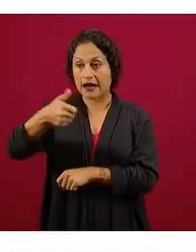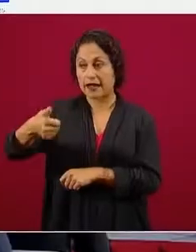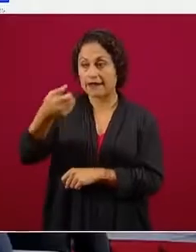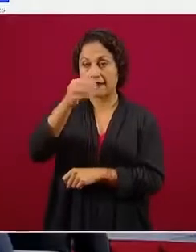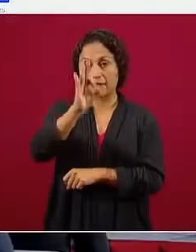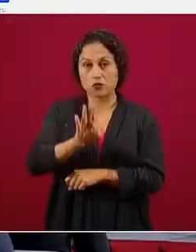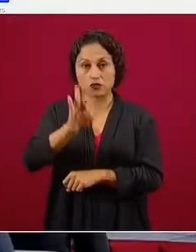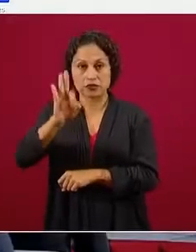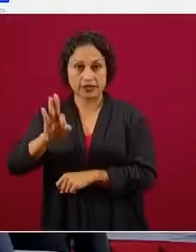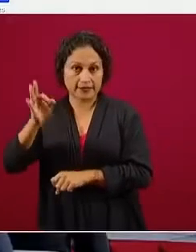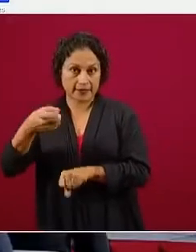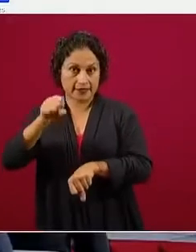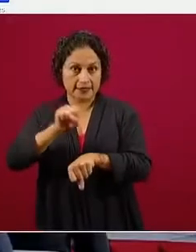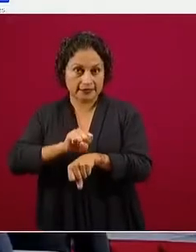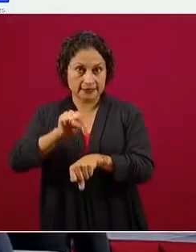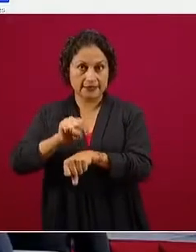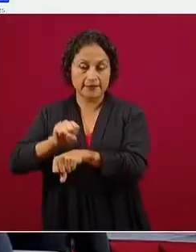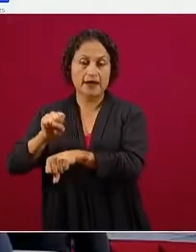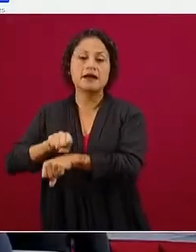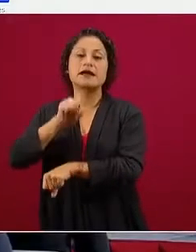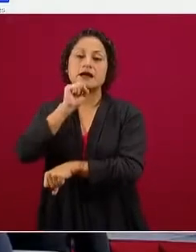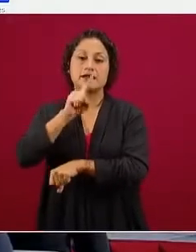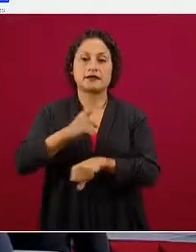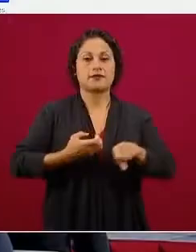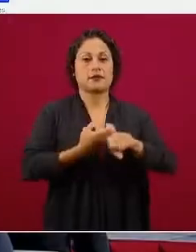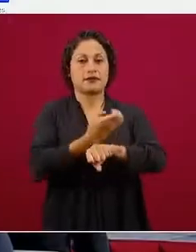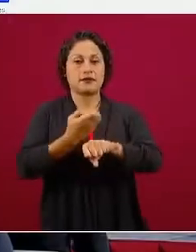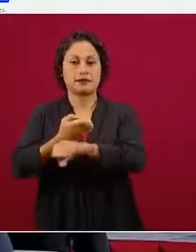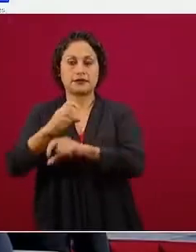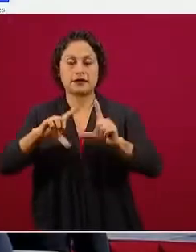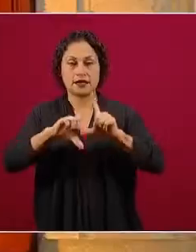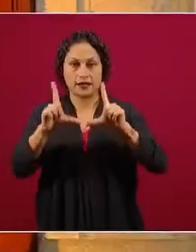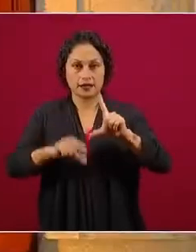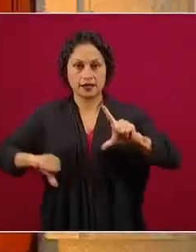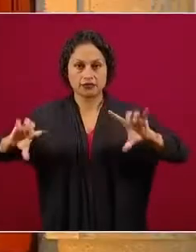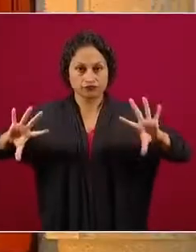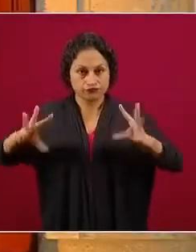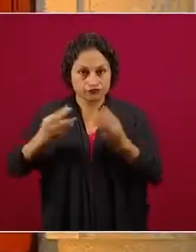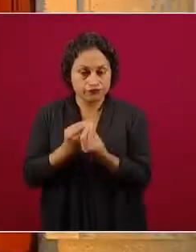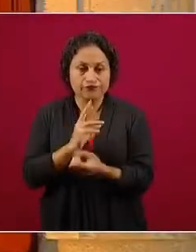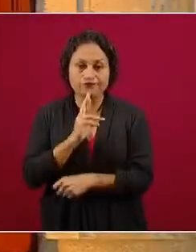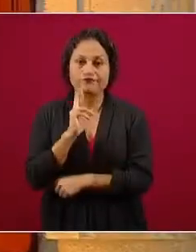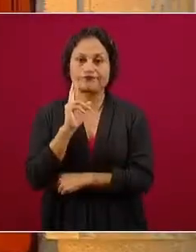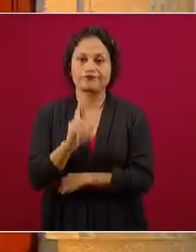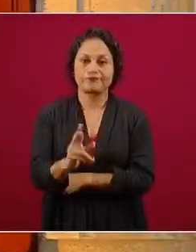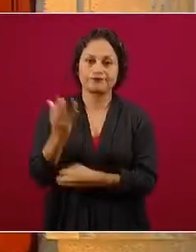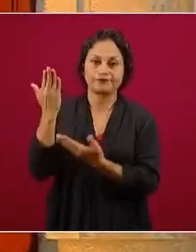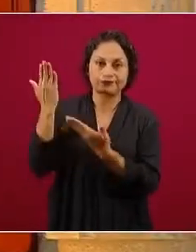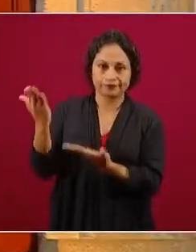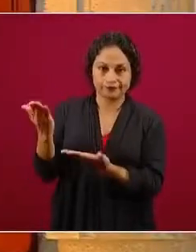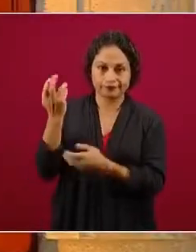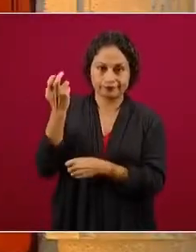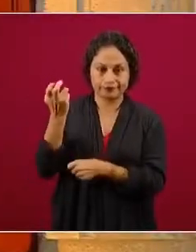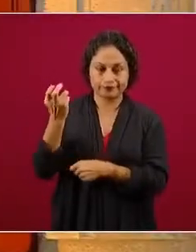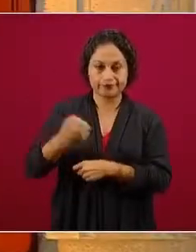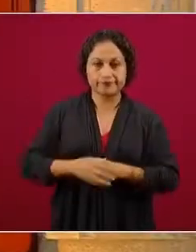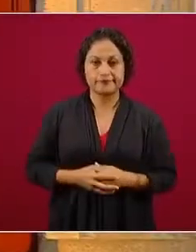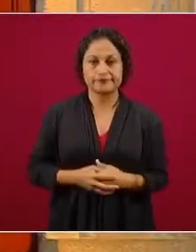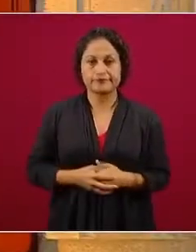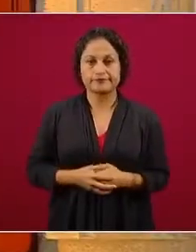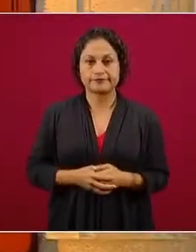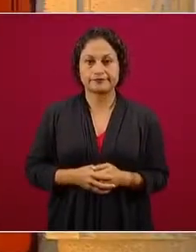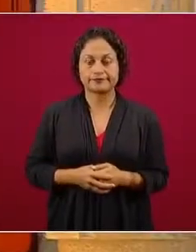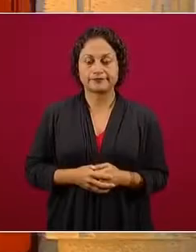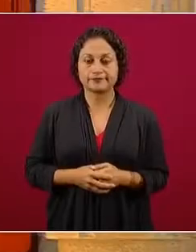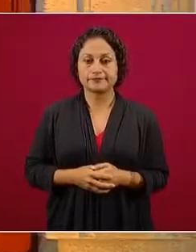semanas y para cada una de las entidades federativas, y así podemos obtener la siguiente imagen que tenemos